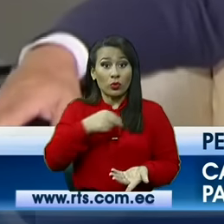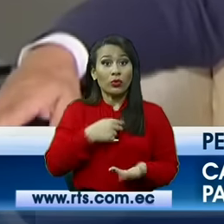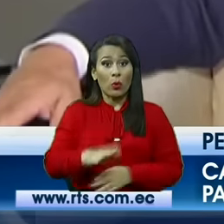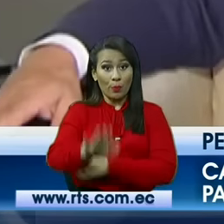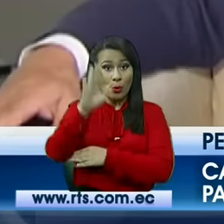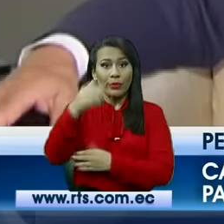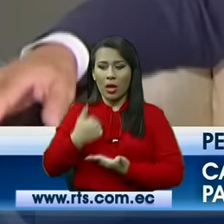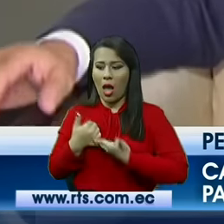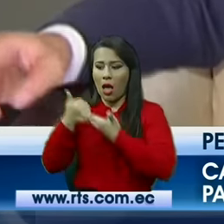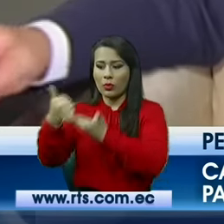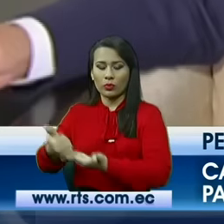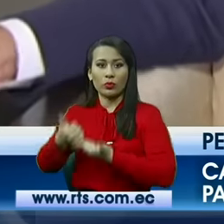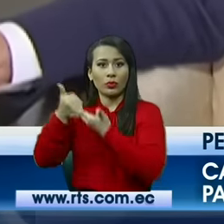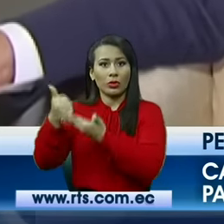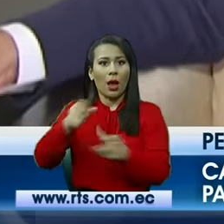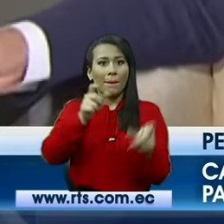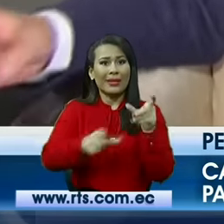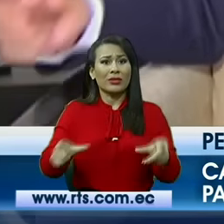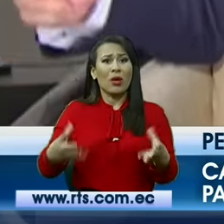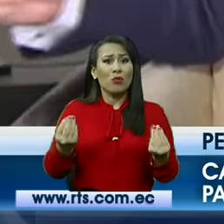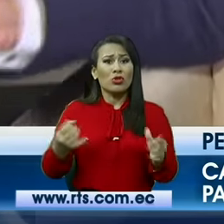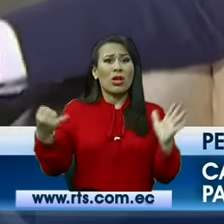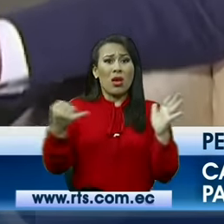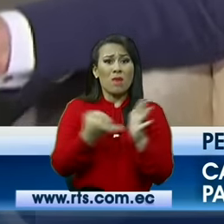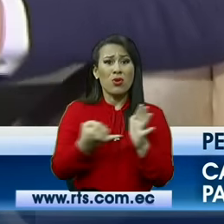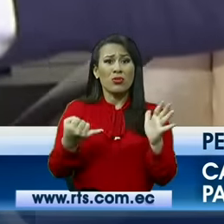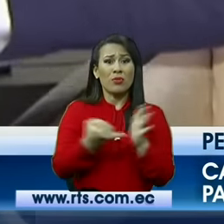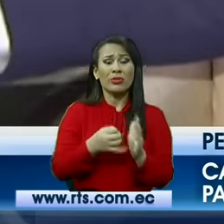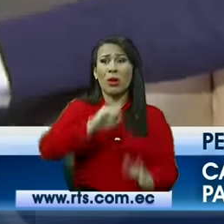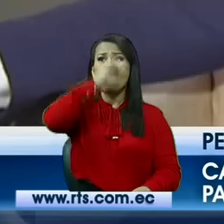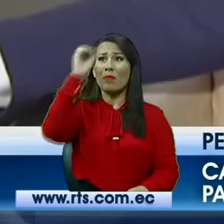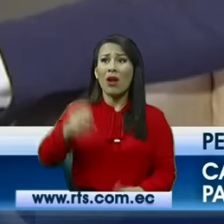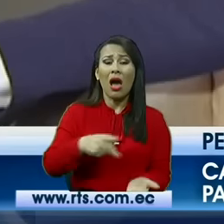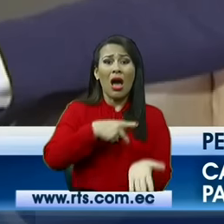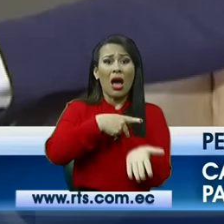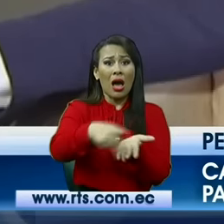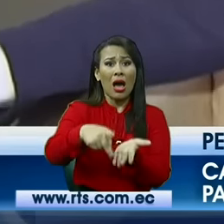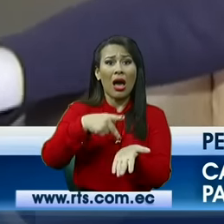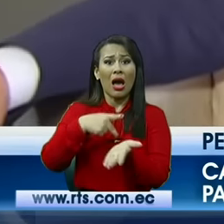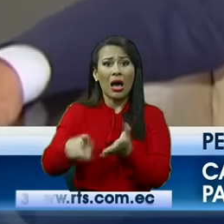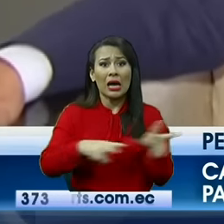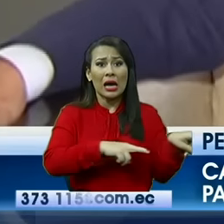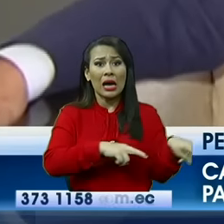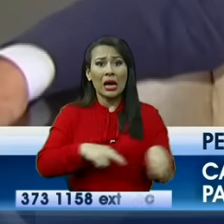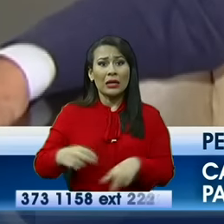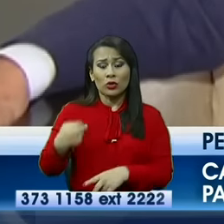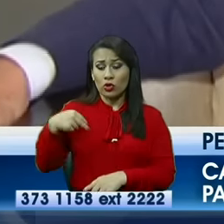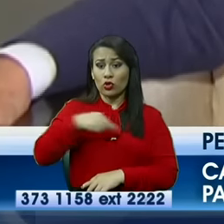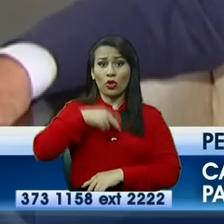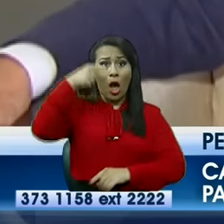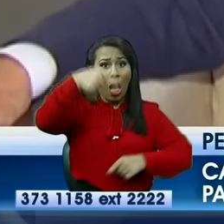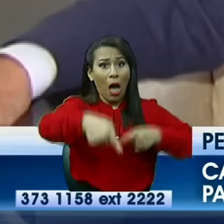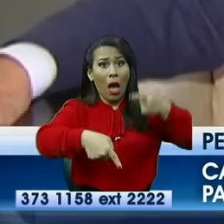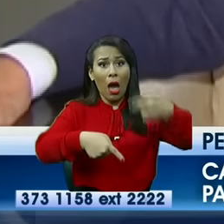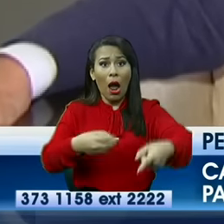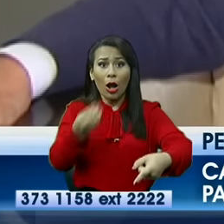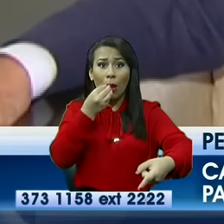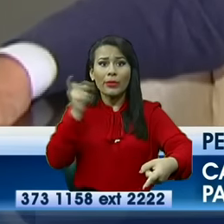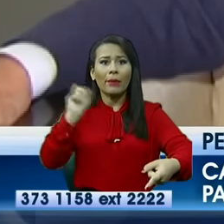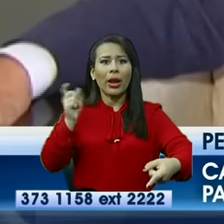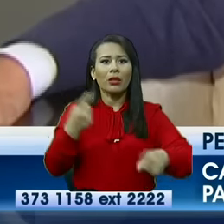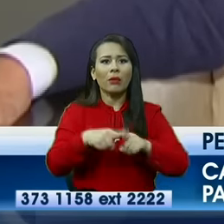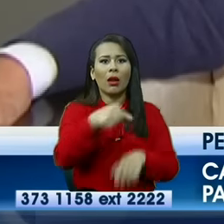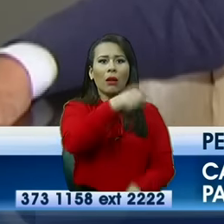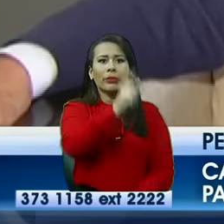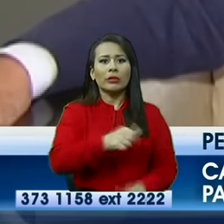ejemplo los campesinos llenos de impuestos llenos de aranceles para la producción agropecuaria les exigimos que los alimentos sean baratos y sin